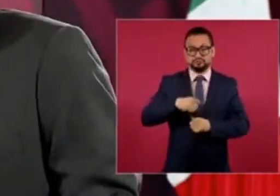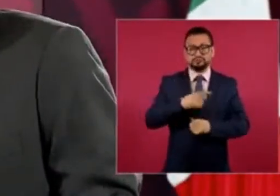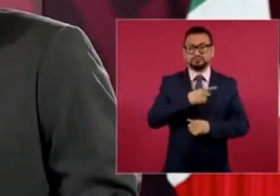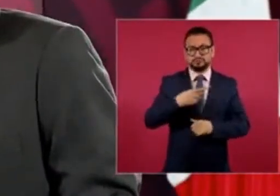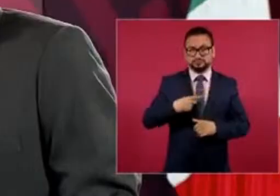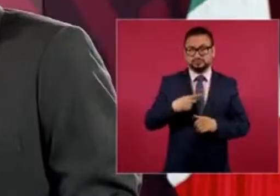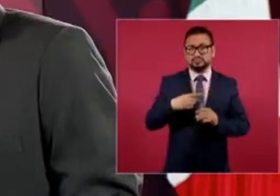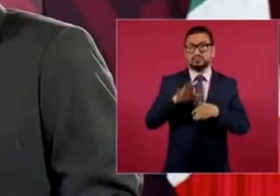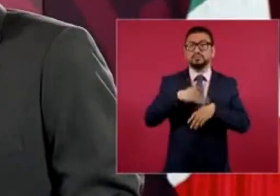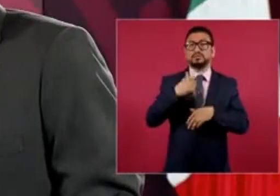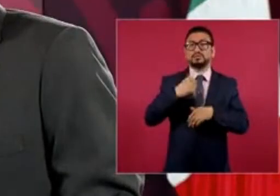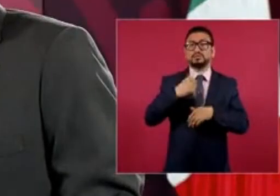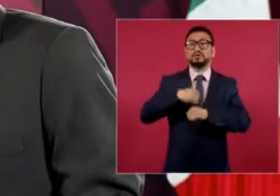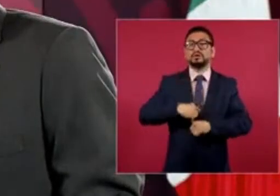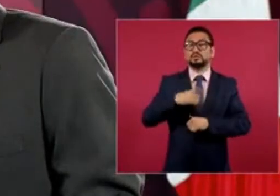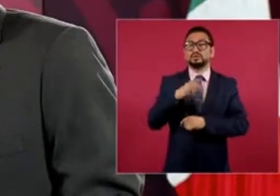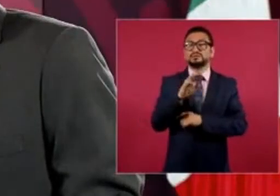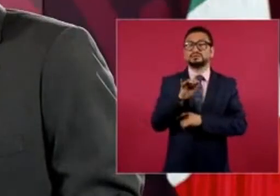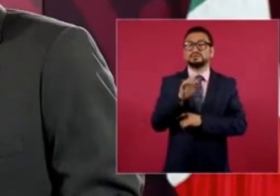civil.